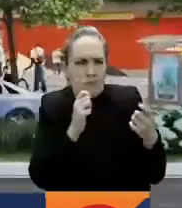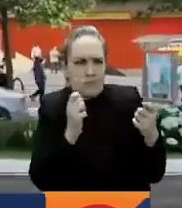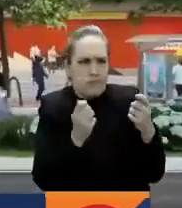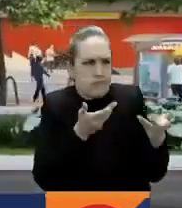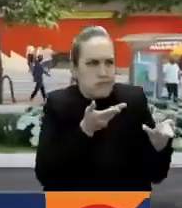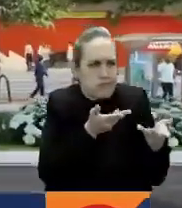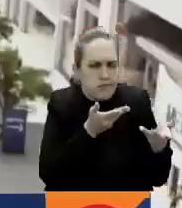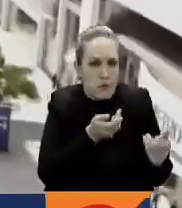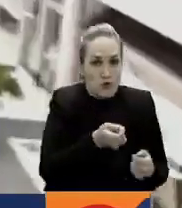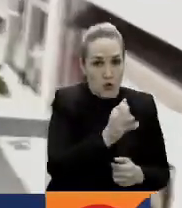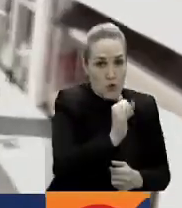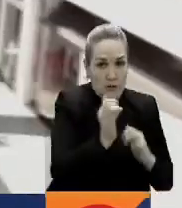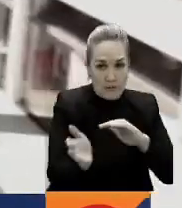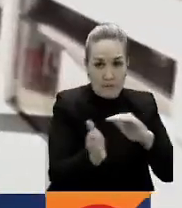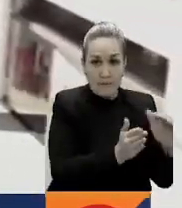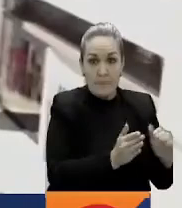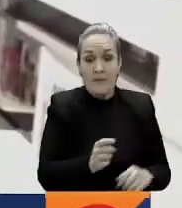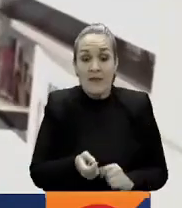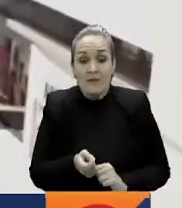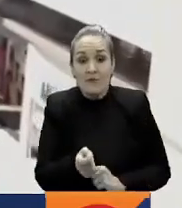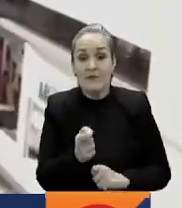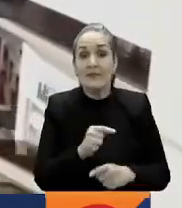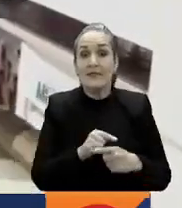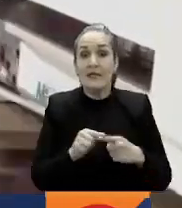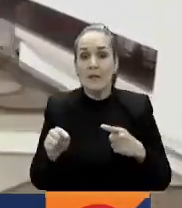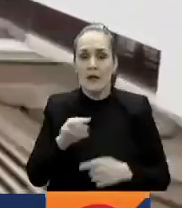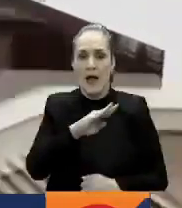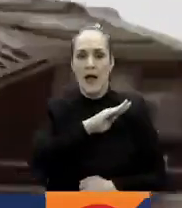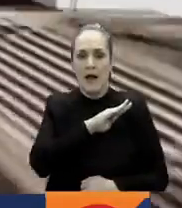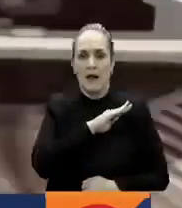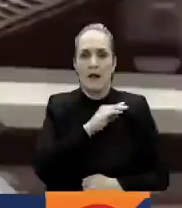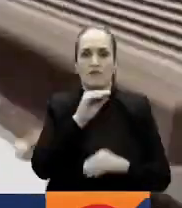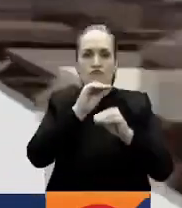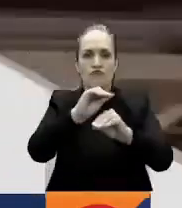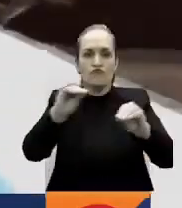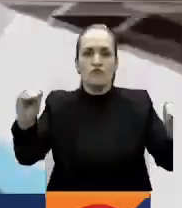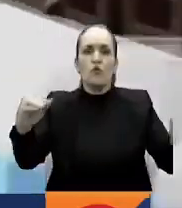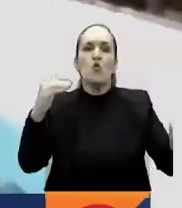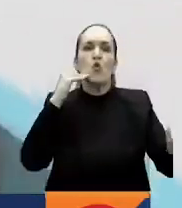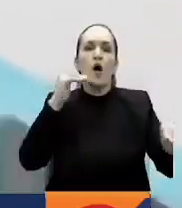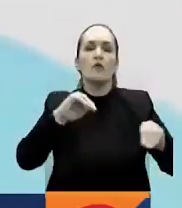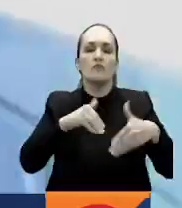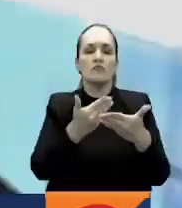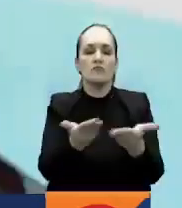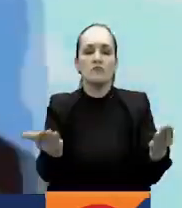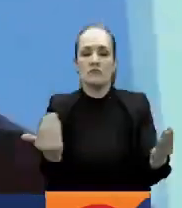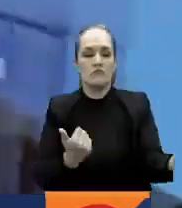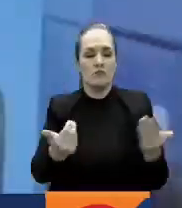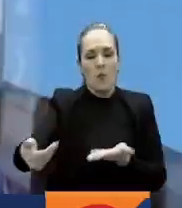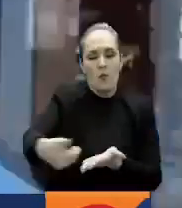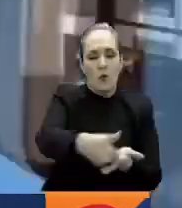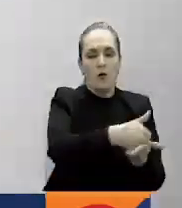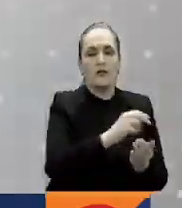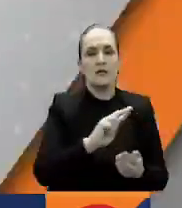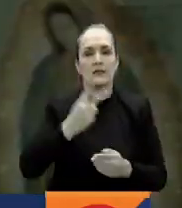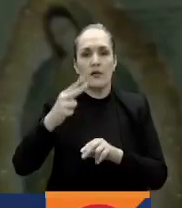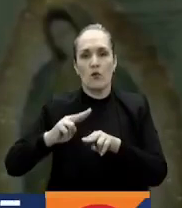Esta semana, la alcaldía de Bogotá revelará cuándo abre la licitación para la segunda línea del metro de Bogotá.